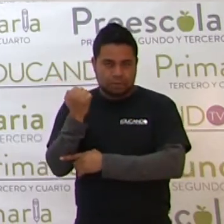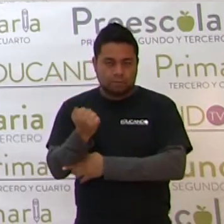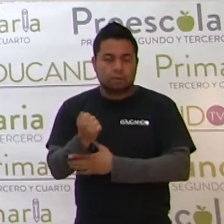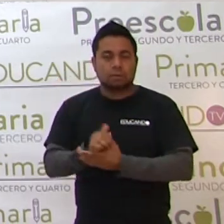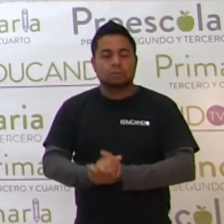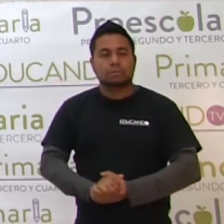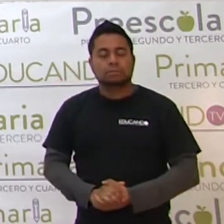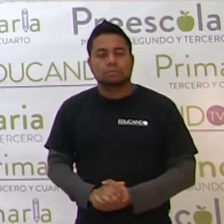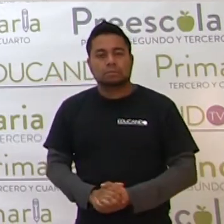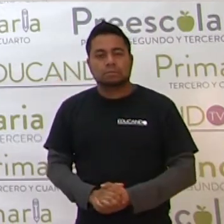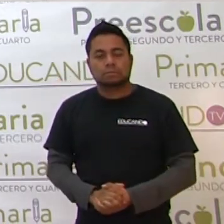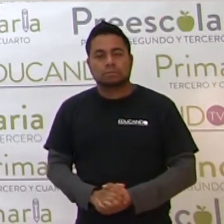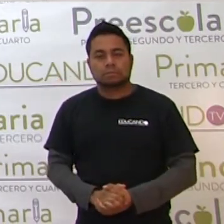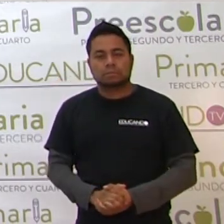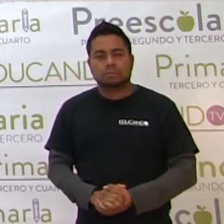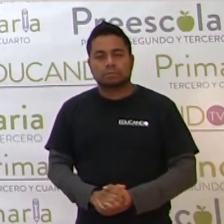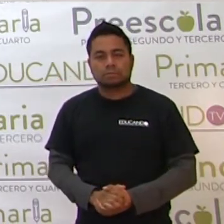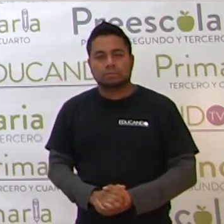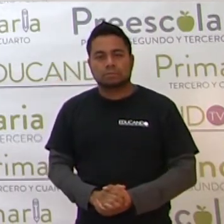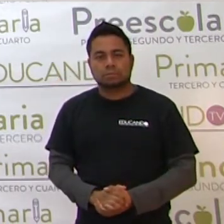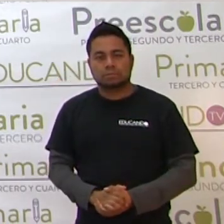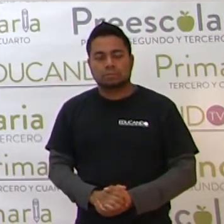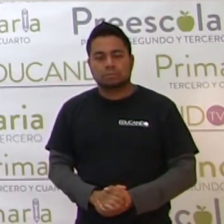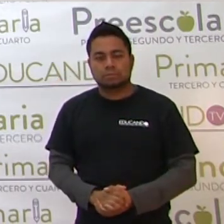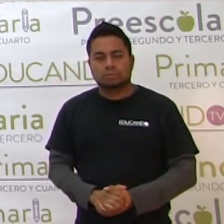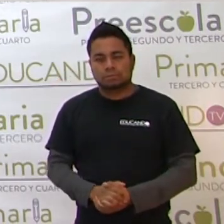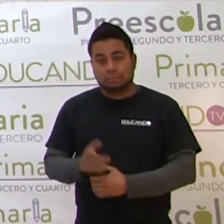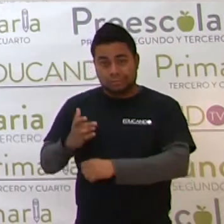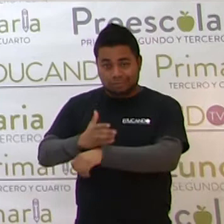no vayamos haciendo un trabajo muy